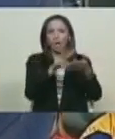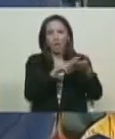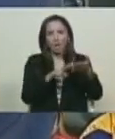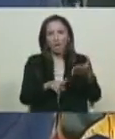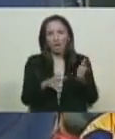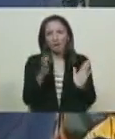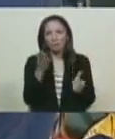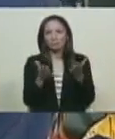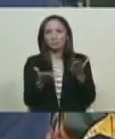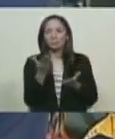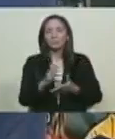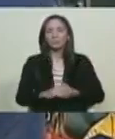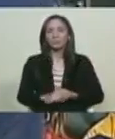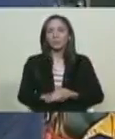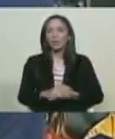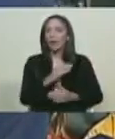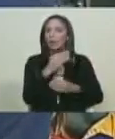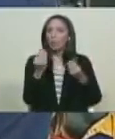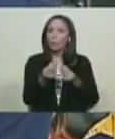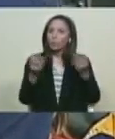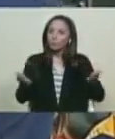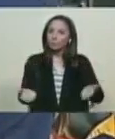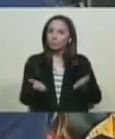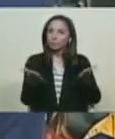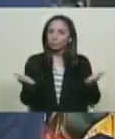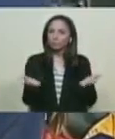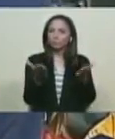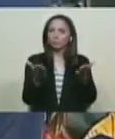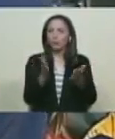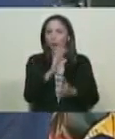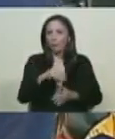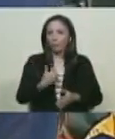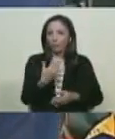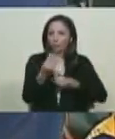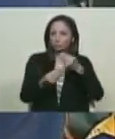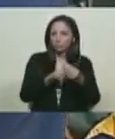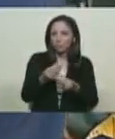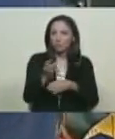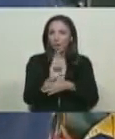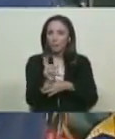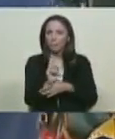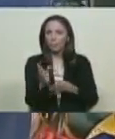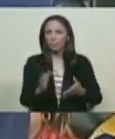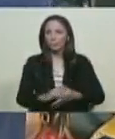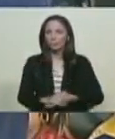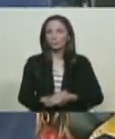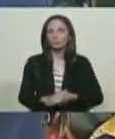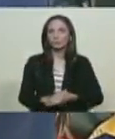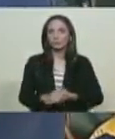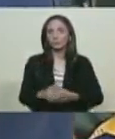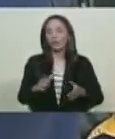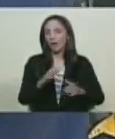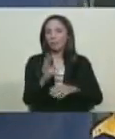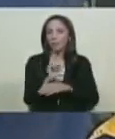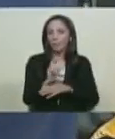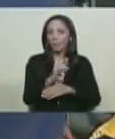bueno, impulsar lo que pueda hacer de forma más